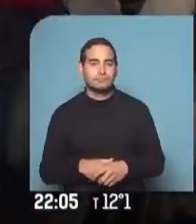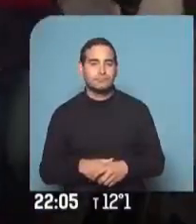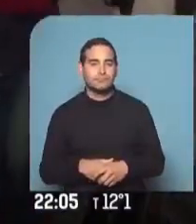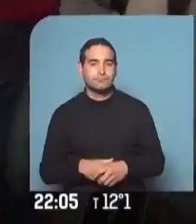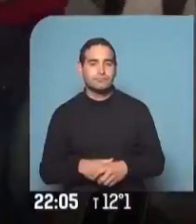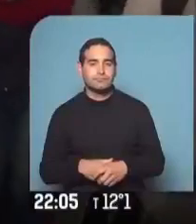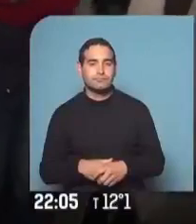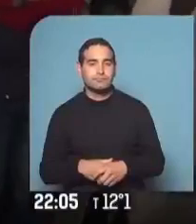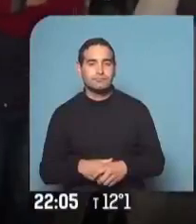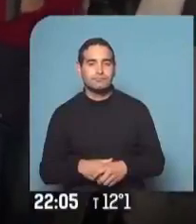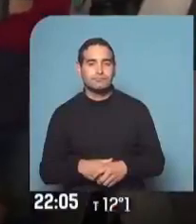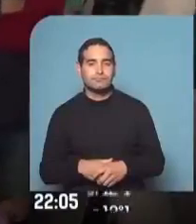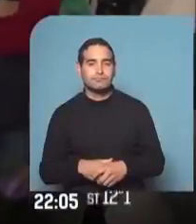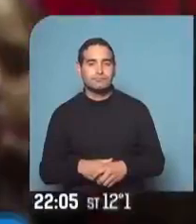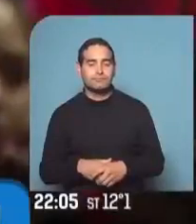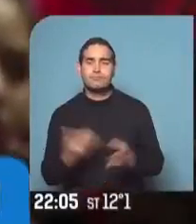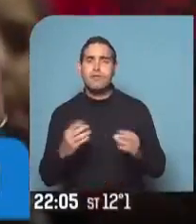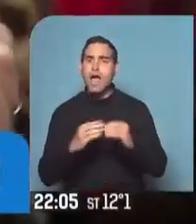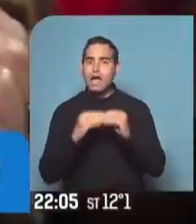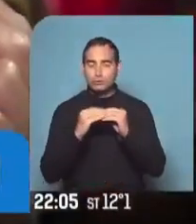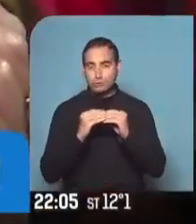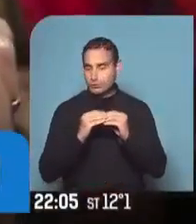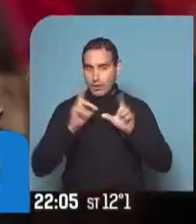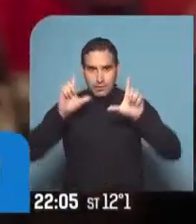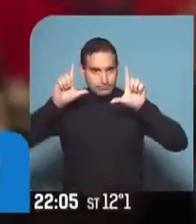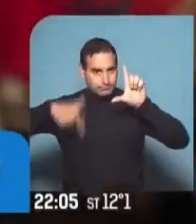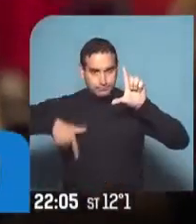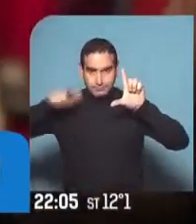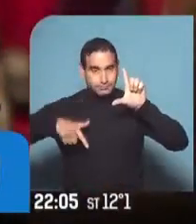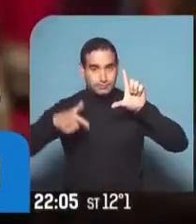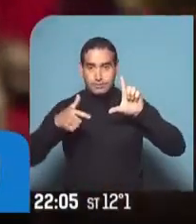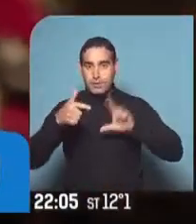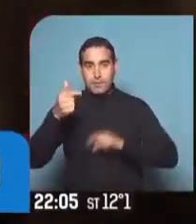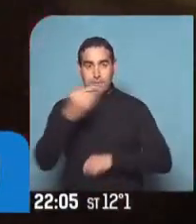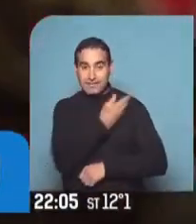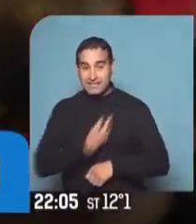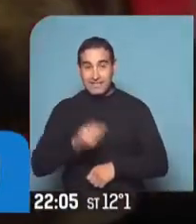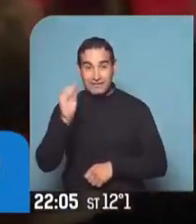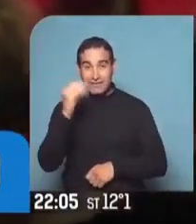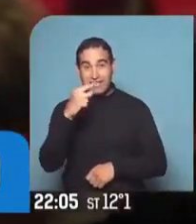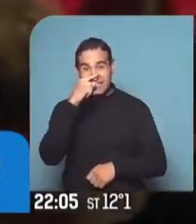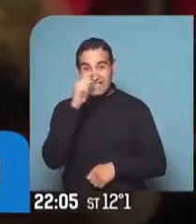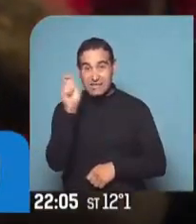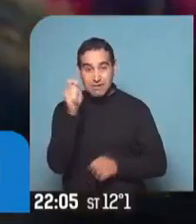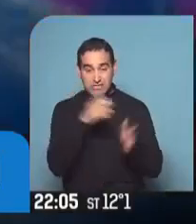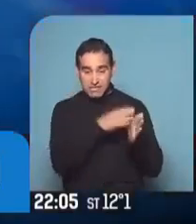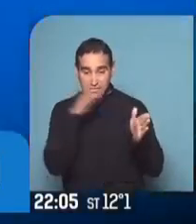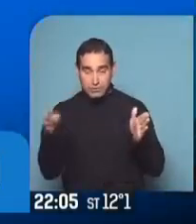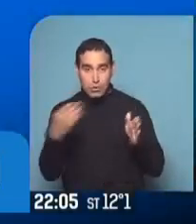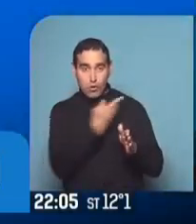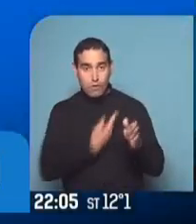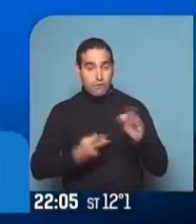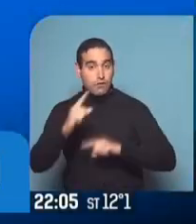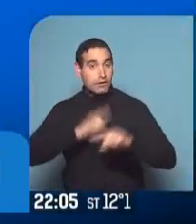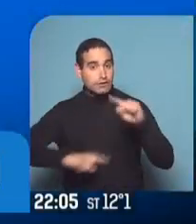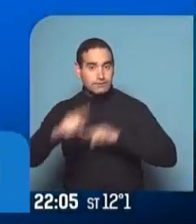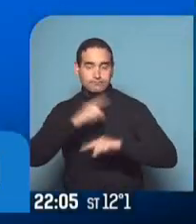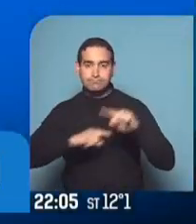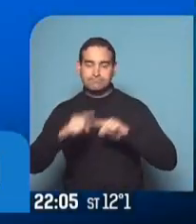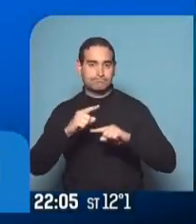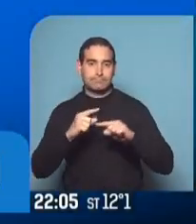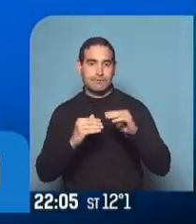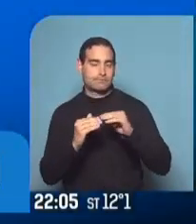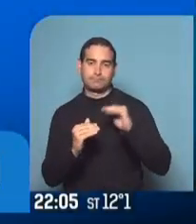Brasil. Se trata de la peor imagen de un presidente brasileño en 7 meses de gobierno. Dinamarca superó